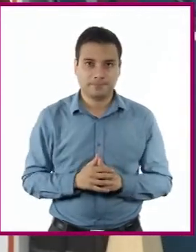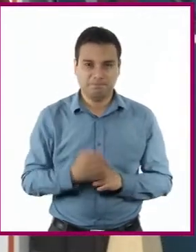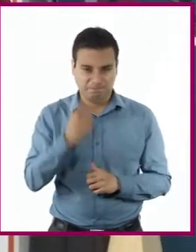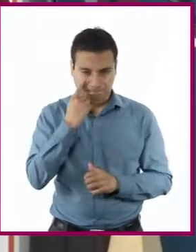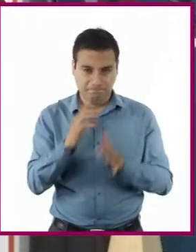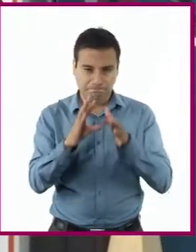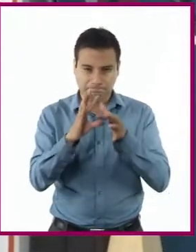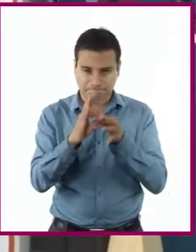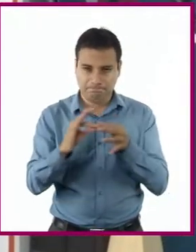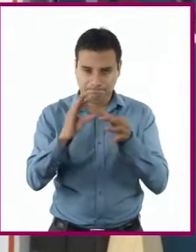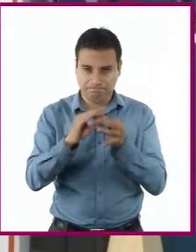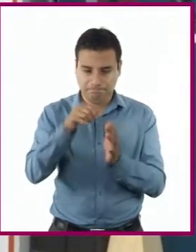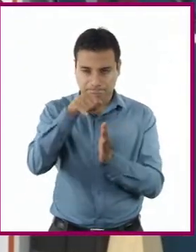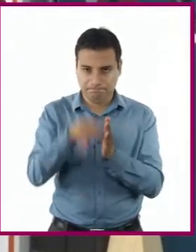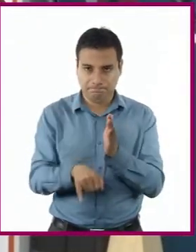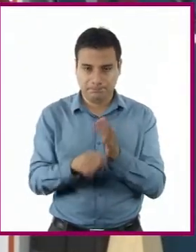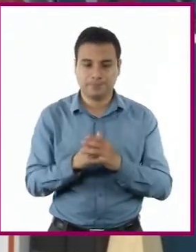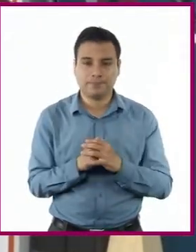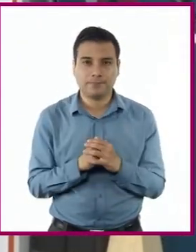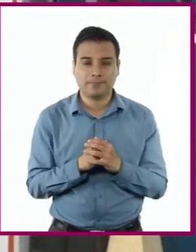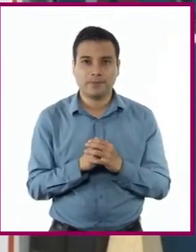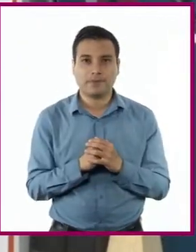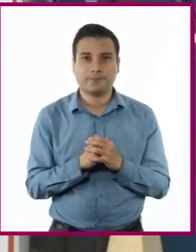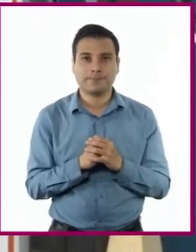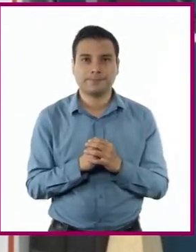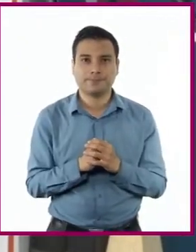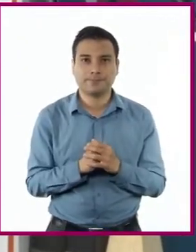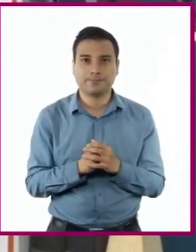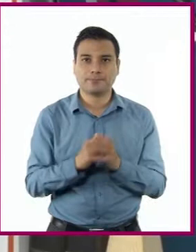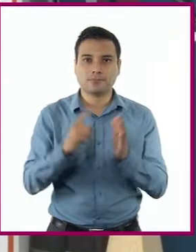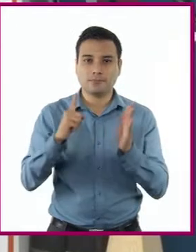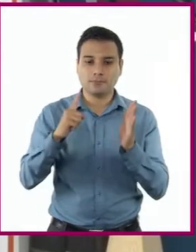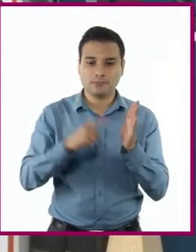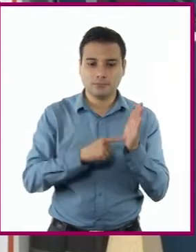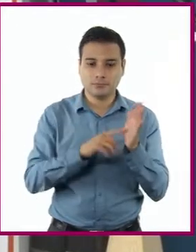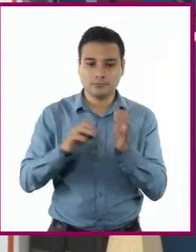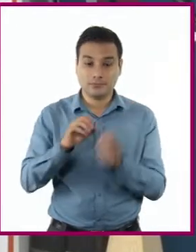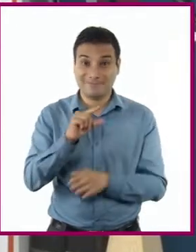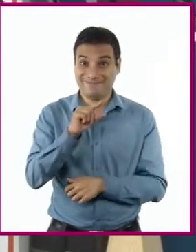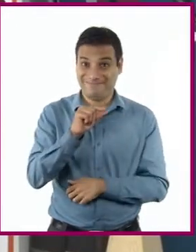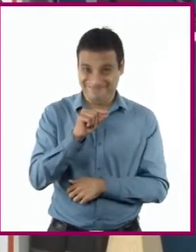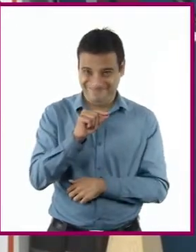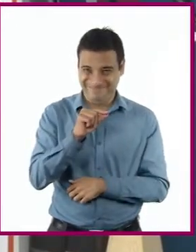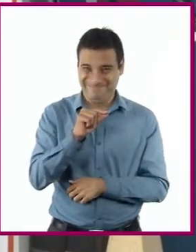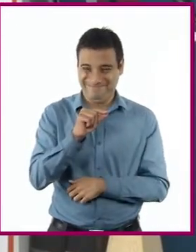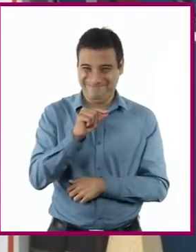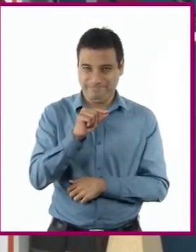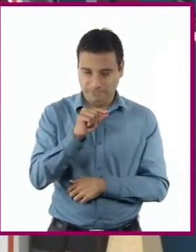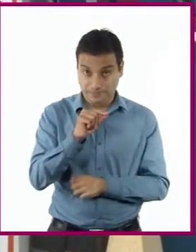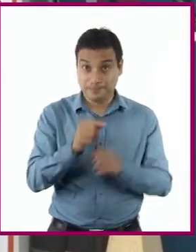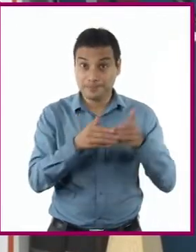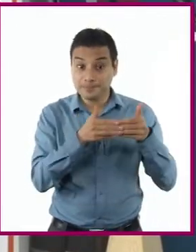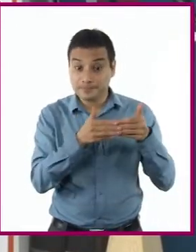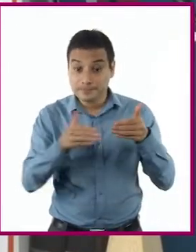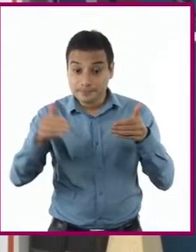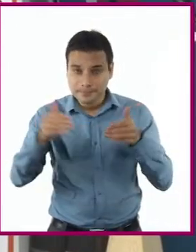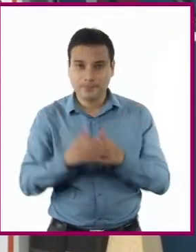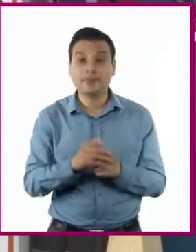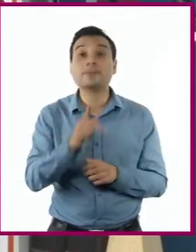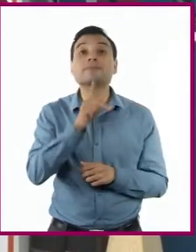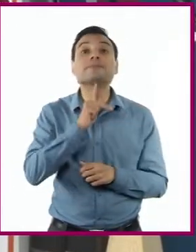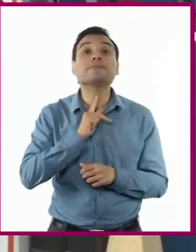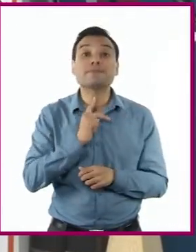a detalle. Durante la década de 1970 y los primeros años de la siguiente, el petróleo se